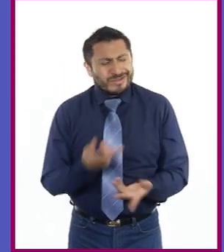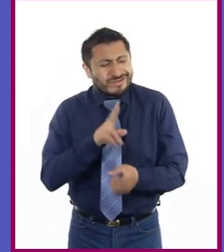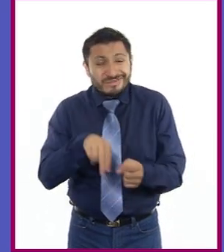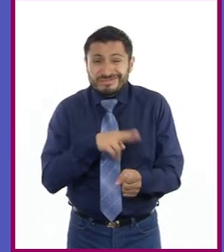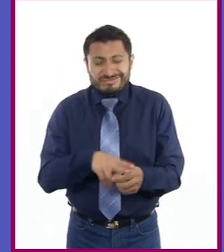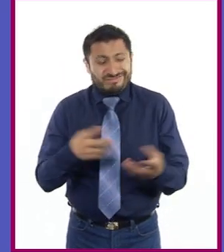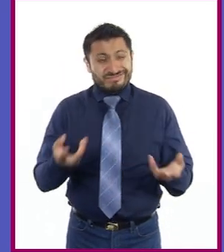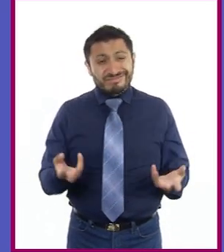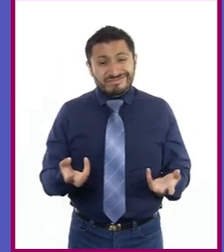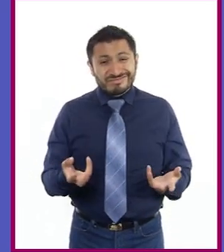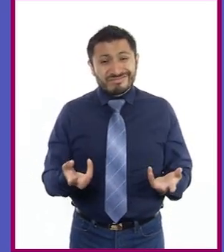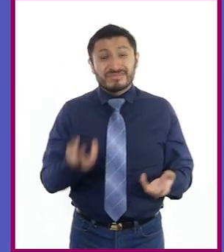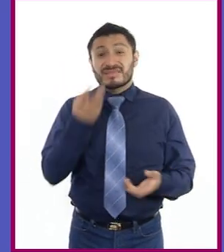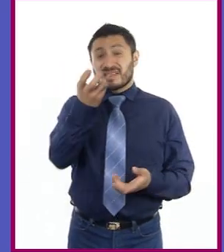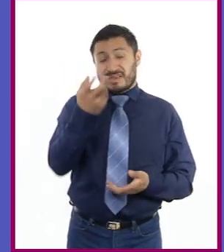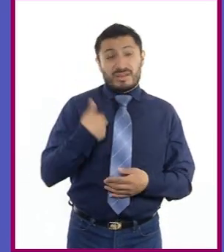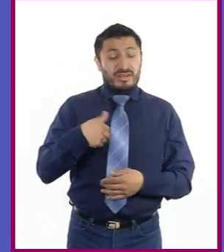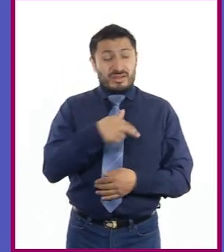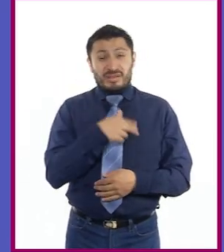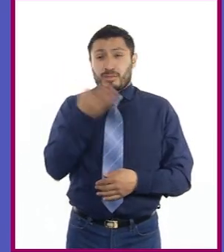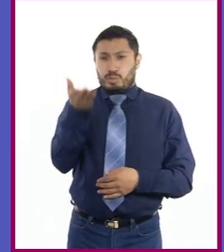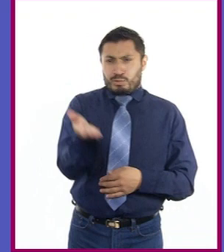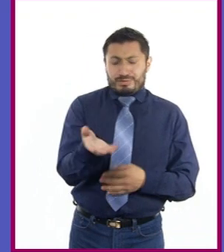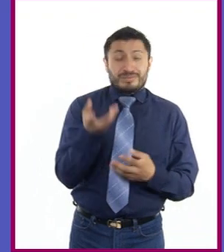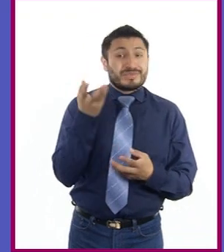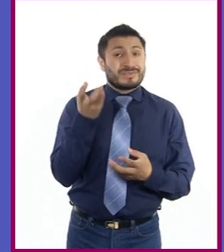Este es un término que deberíamos solicitar con ansia.